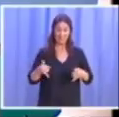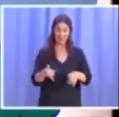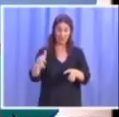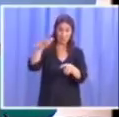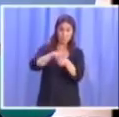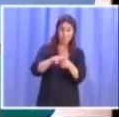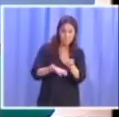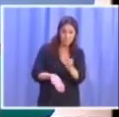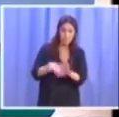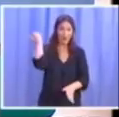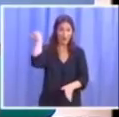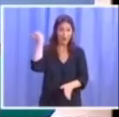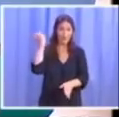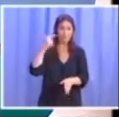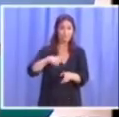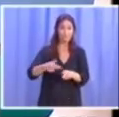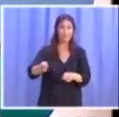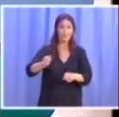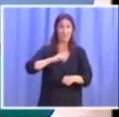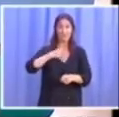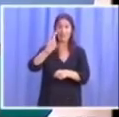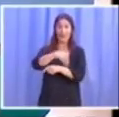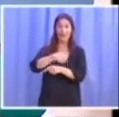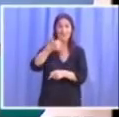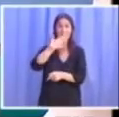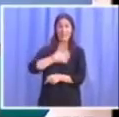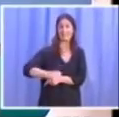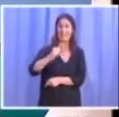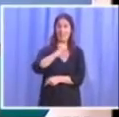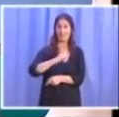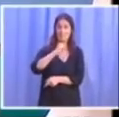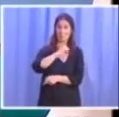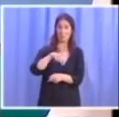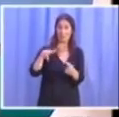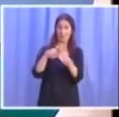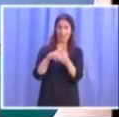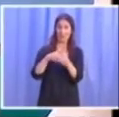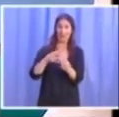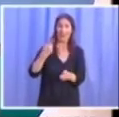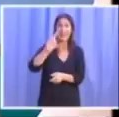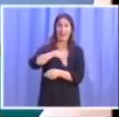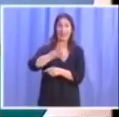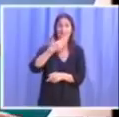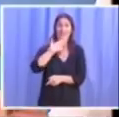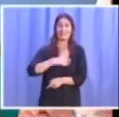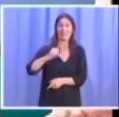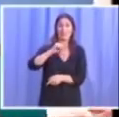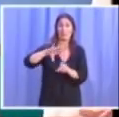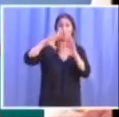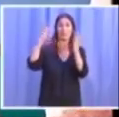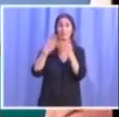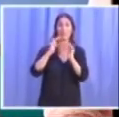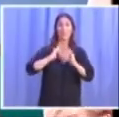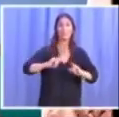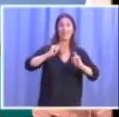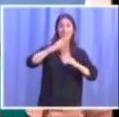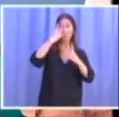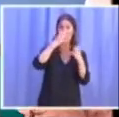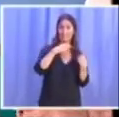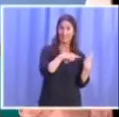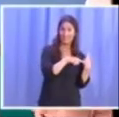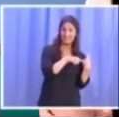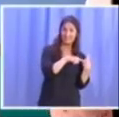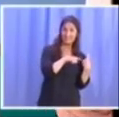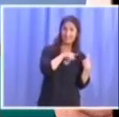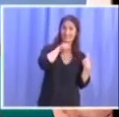lograríamos extender la calle más hermosa de Granada y quizás la calle más hermosa del mundo, desde el Paseo de los Tristes